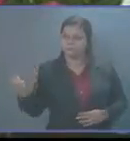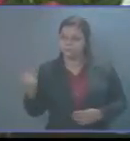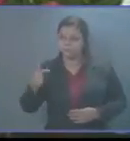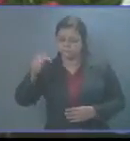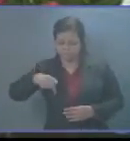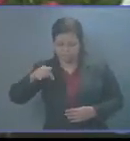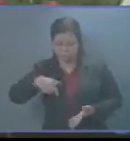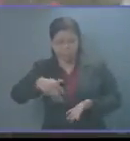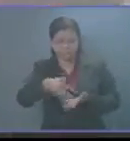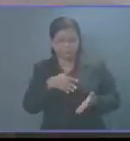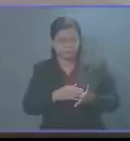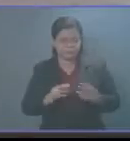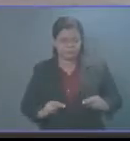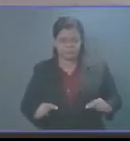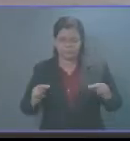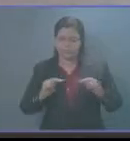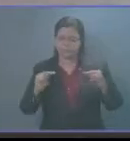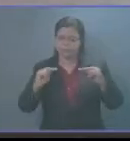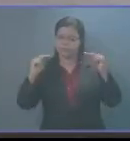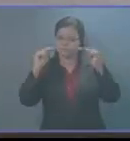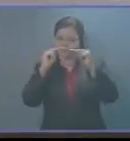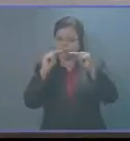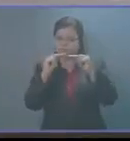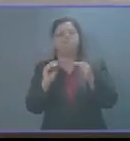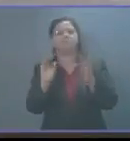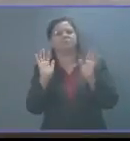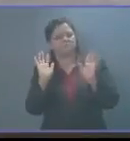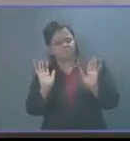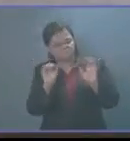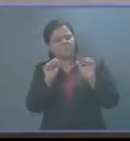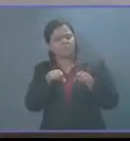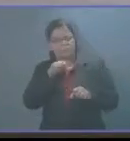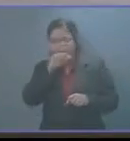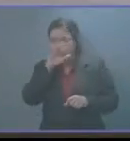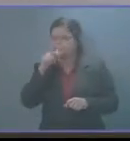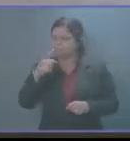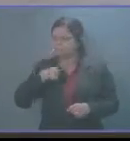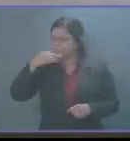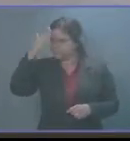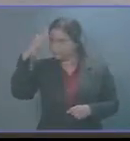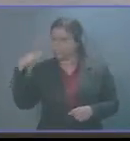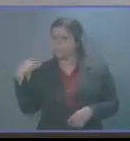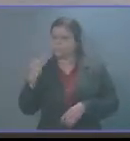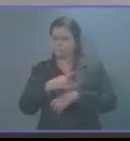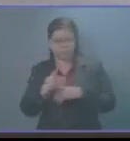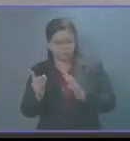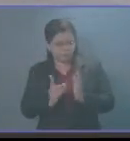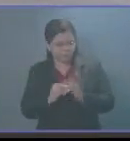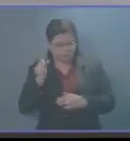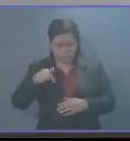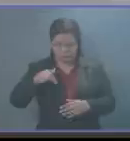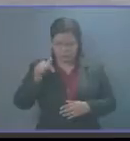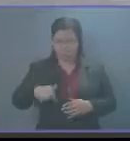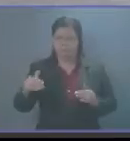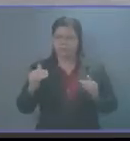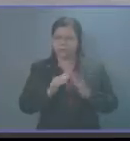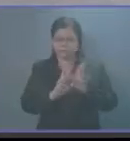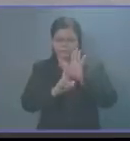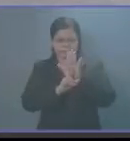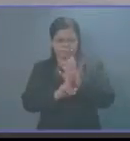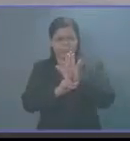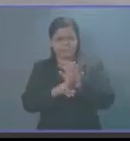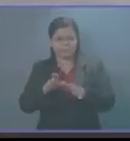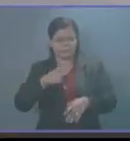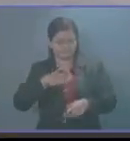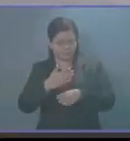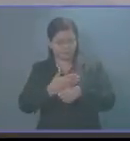chalchuapanecos y chalchuapanecas, que por qué no decirlo, como diputada de este departamento y como diputada del FMLN,